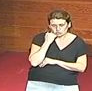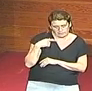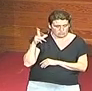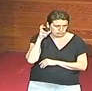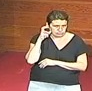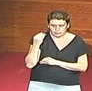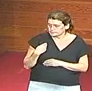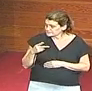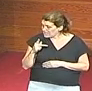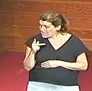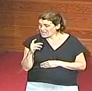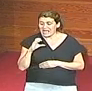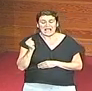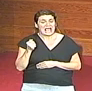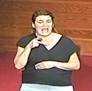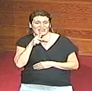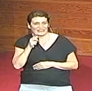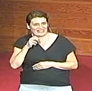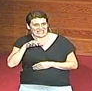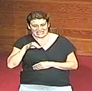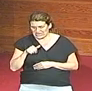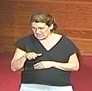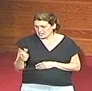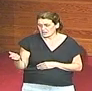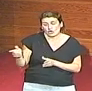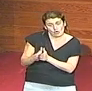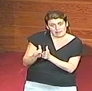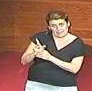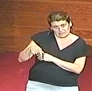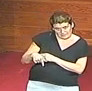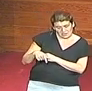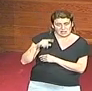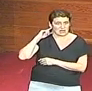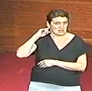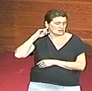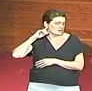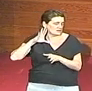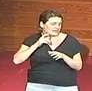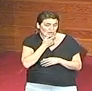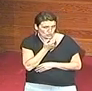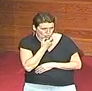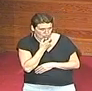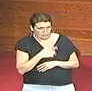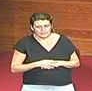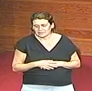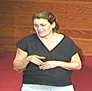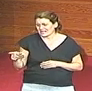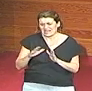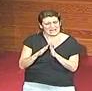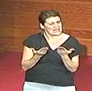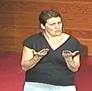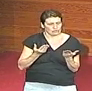Catherine Belton, compañera del Financial Times en Reino Unido. Es uno de los libros más recomendables de este